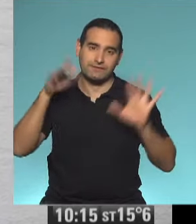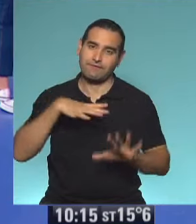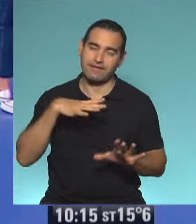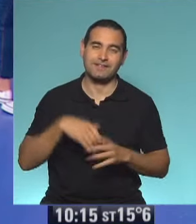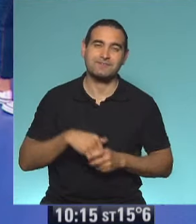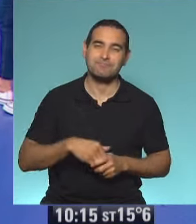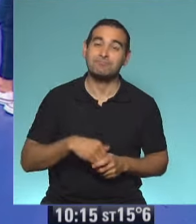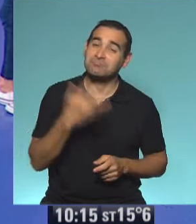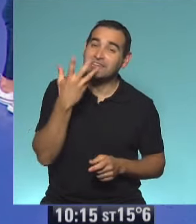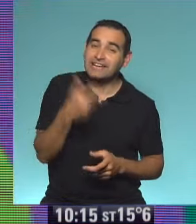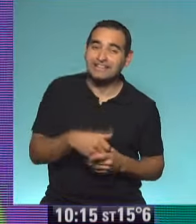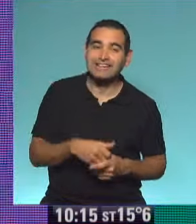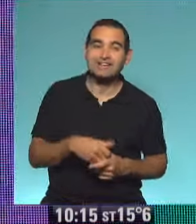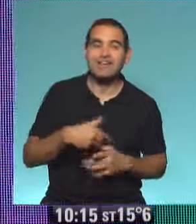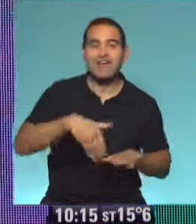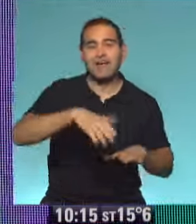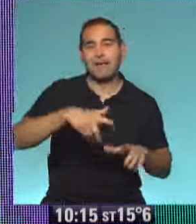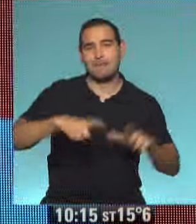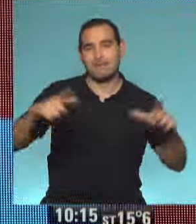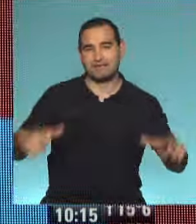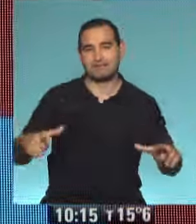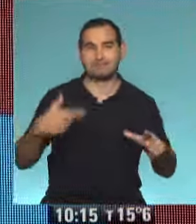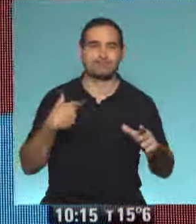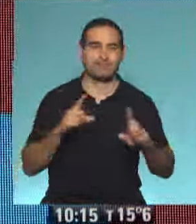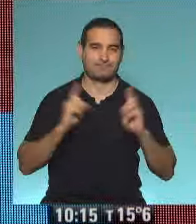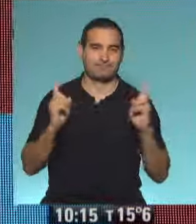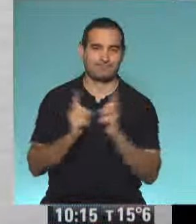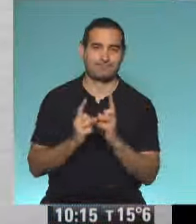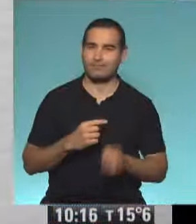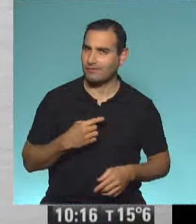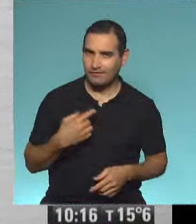encanta. Es una mesa para mi estudio. Maga no para, ¿eh? No